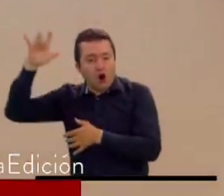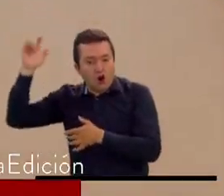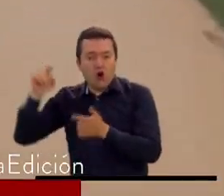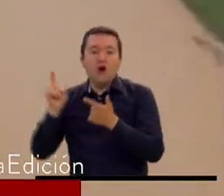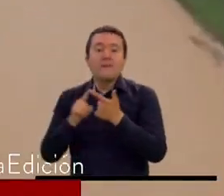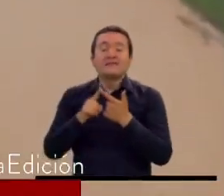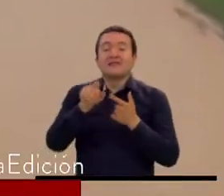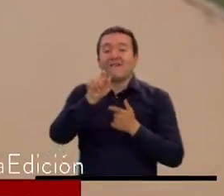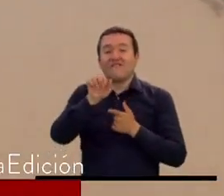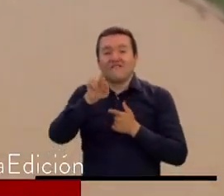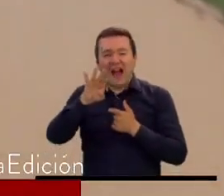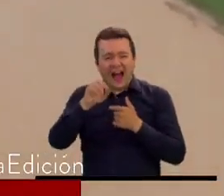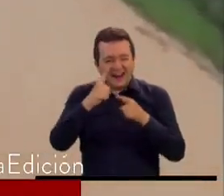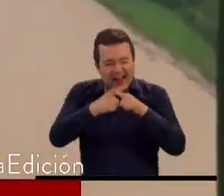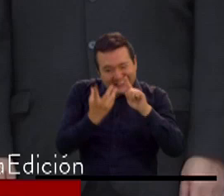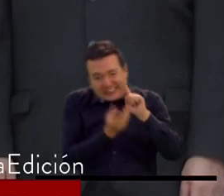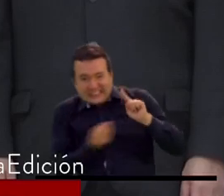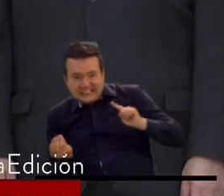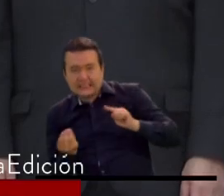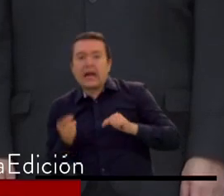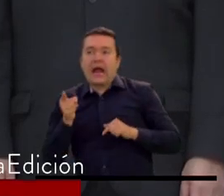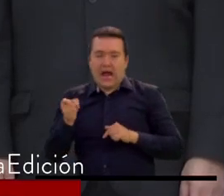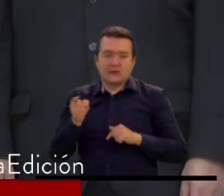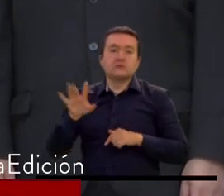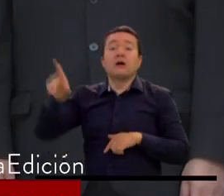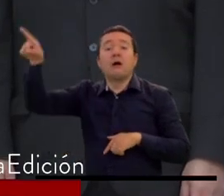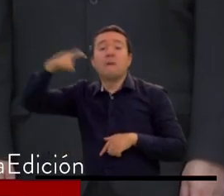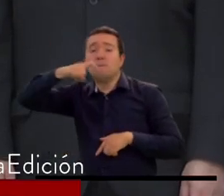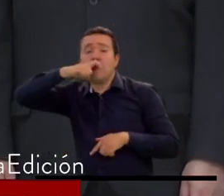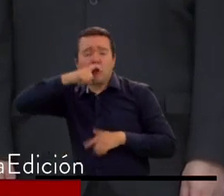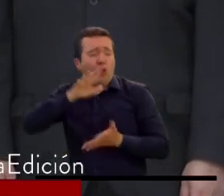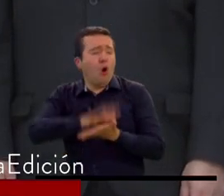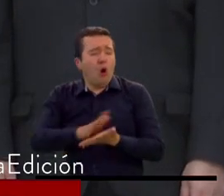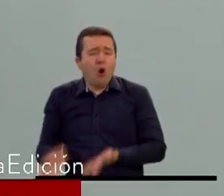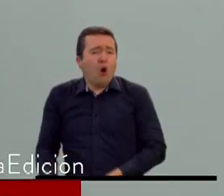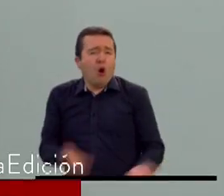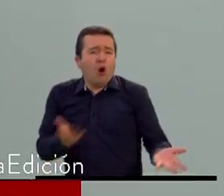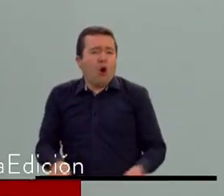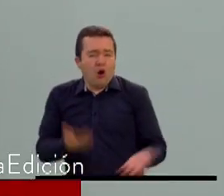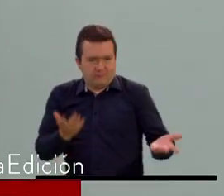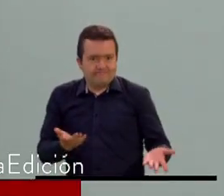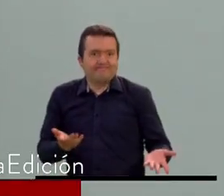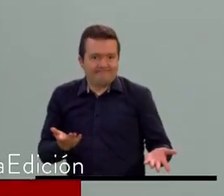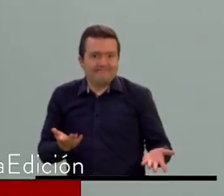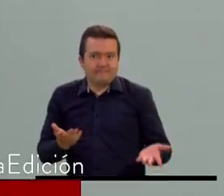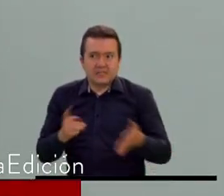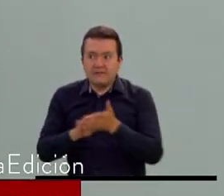con la permisividad del régimen de Nicolás Maduro, a quienes estos grupos ayudarían a proteger.